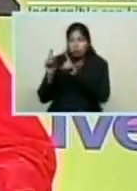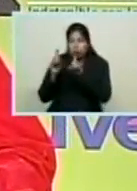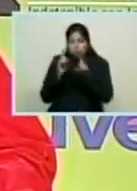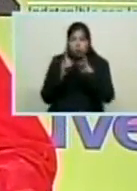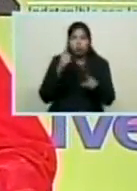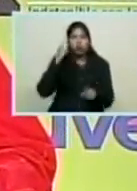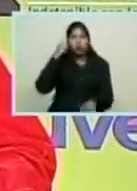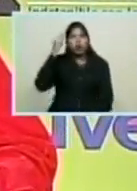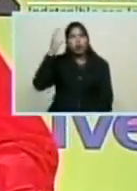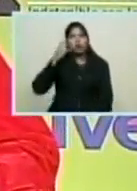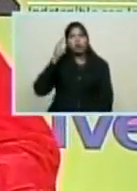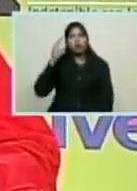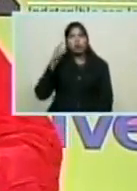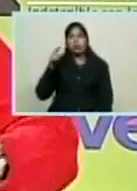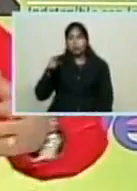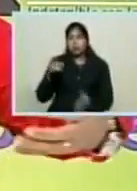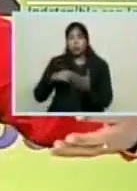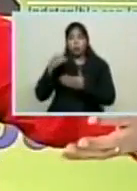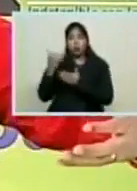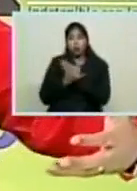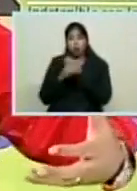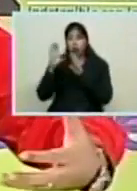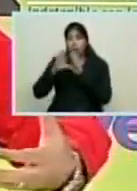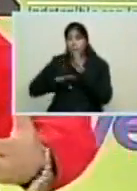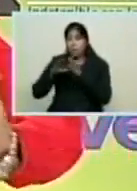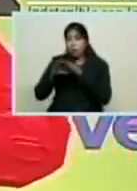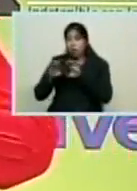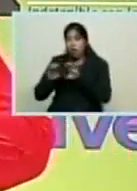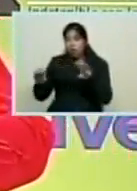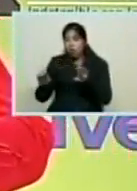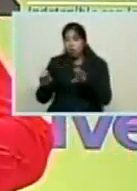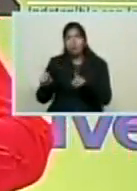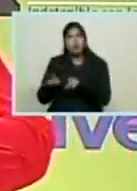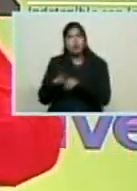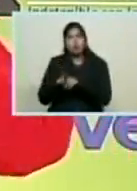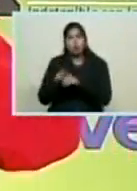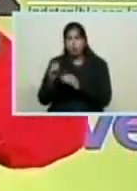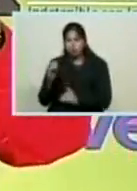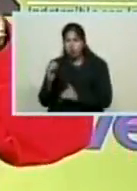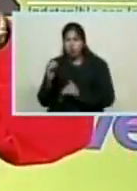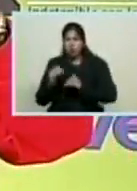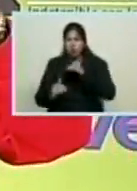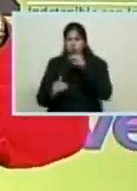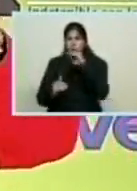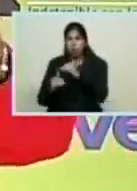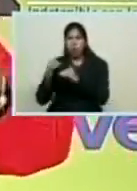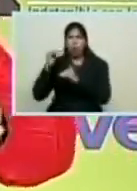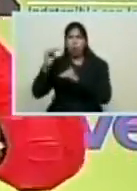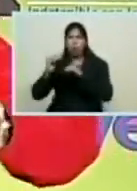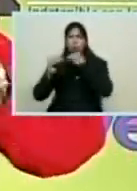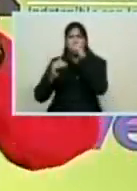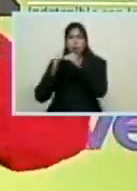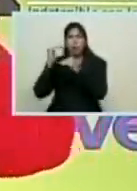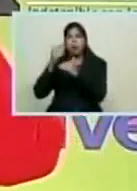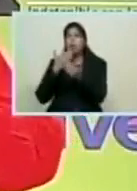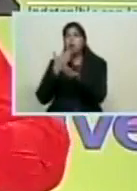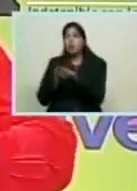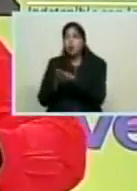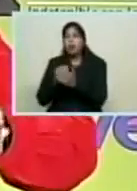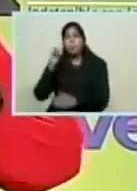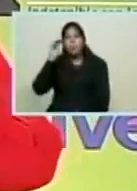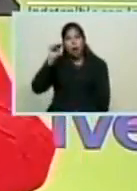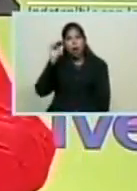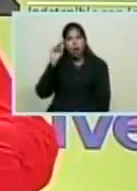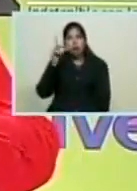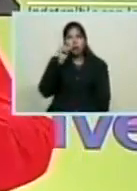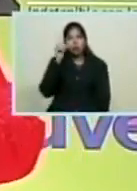el Plan de la Patria en el campo educativo nazca de abajo hacia arriba, con las propuestas de los maestros, de las